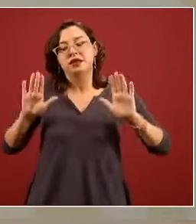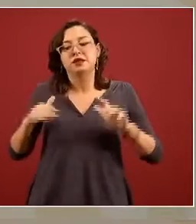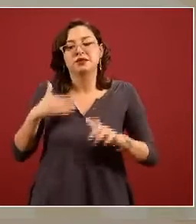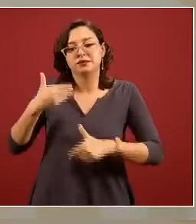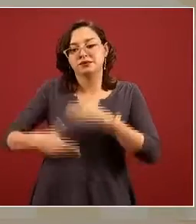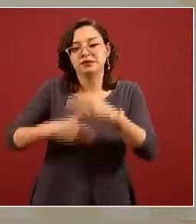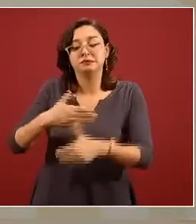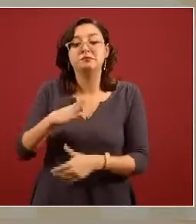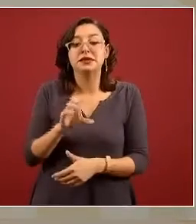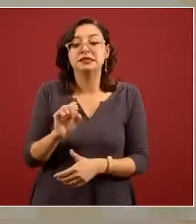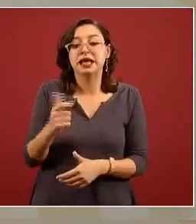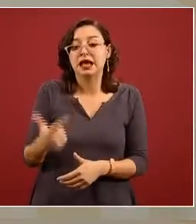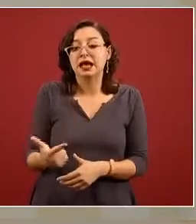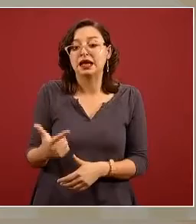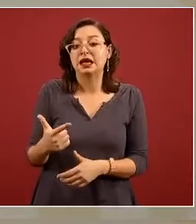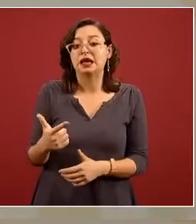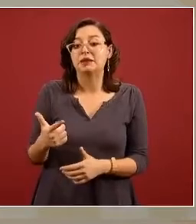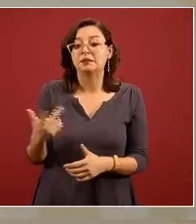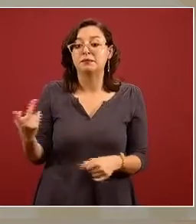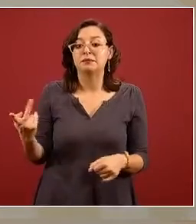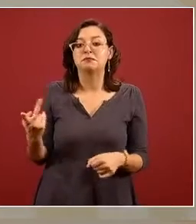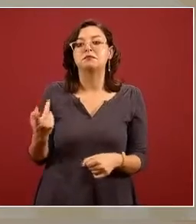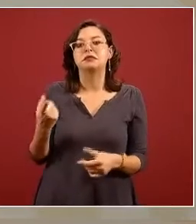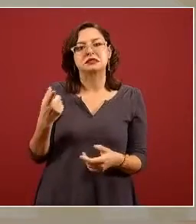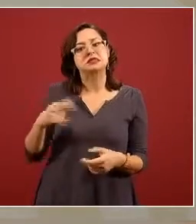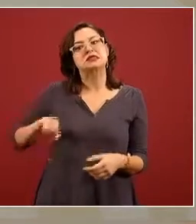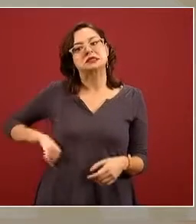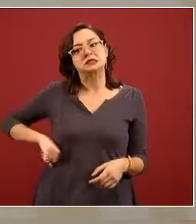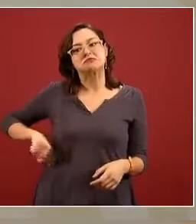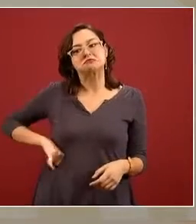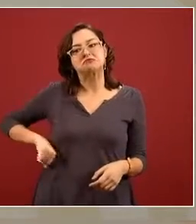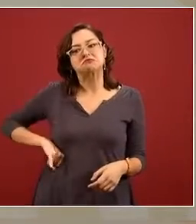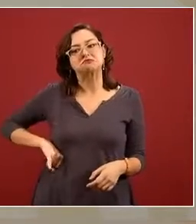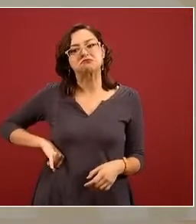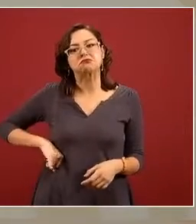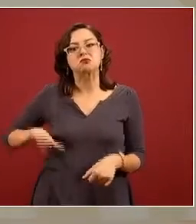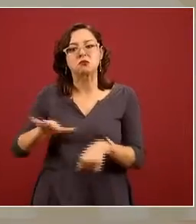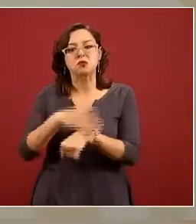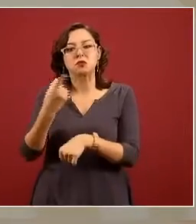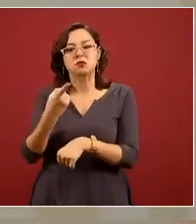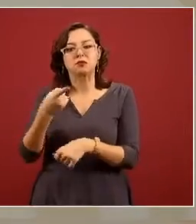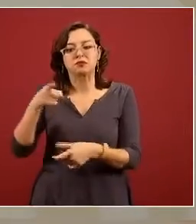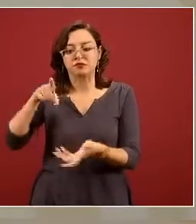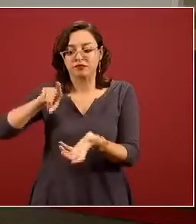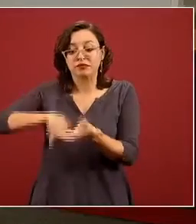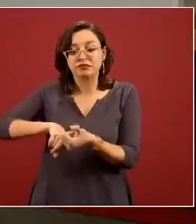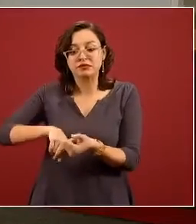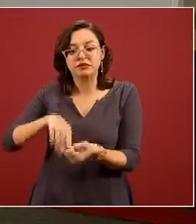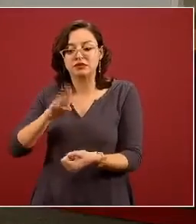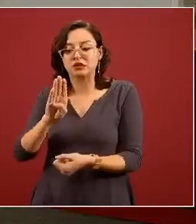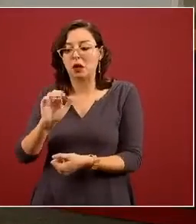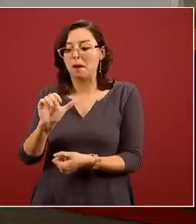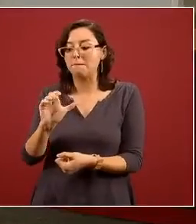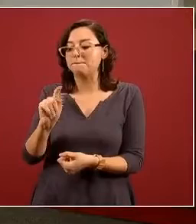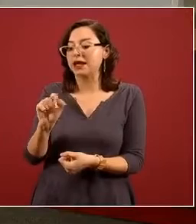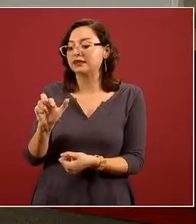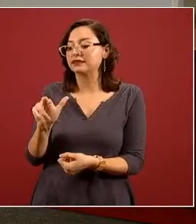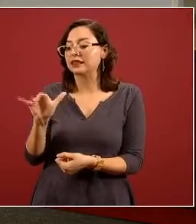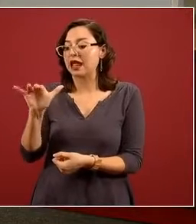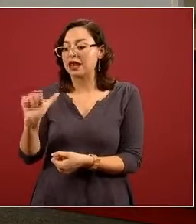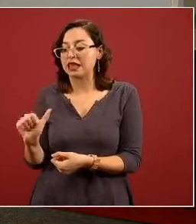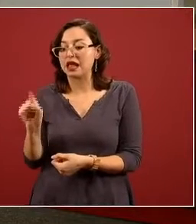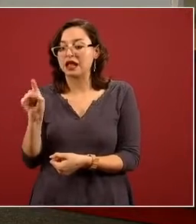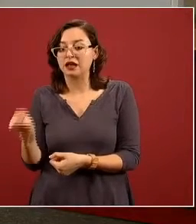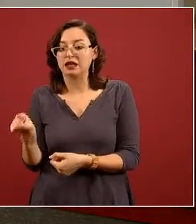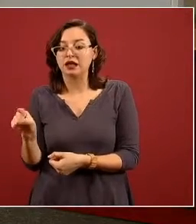BCG tiene un efecto interesante, está hecha de un bacilo, de una bacteria que es pariente cercana